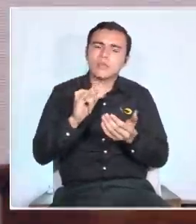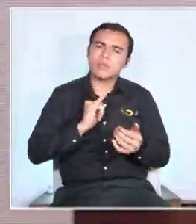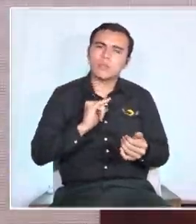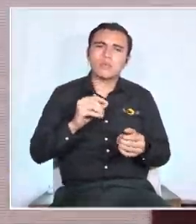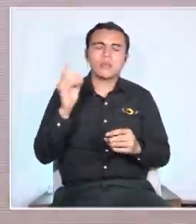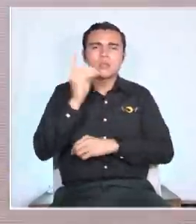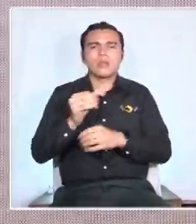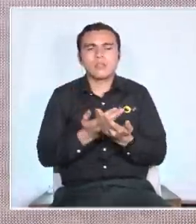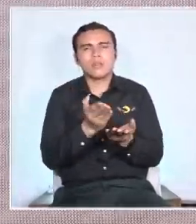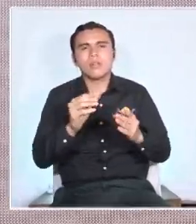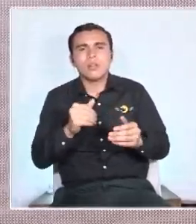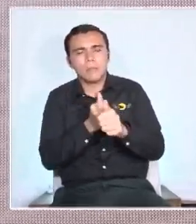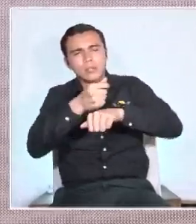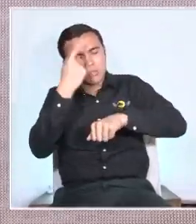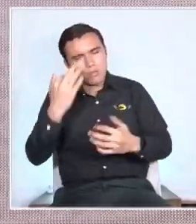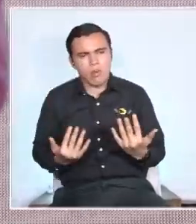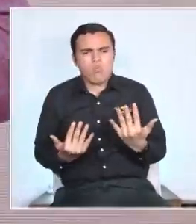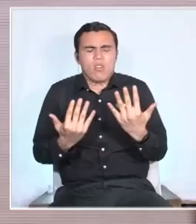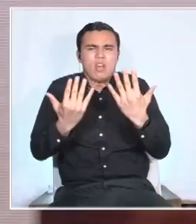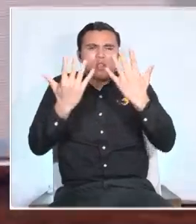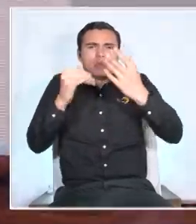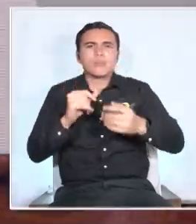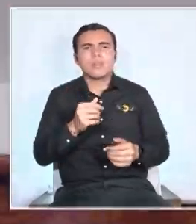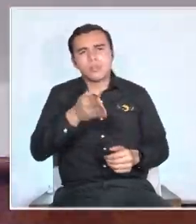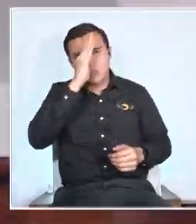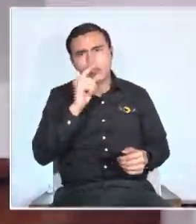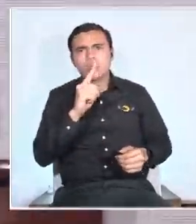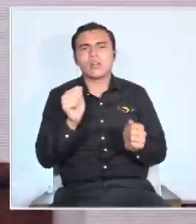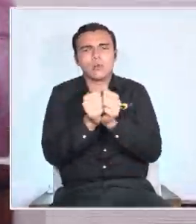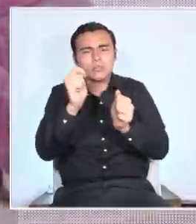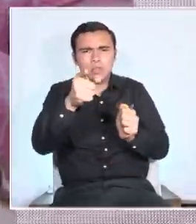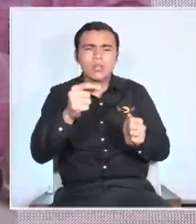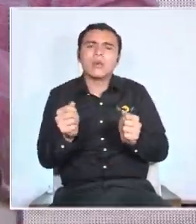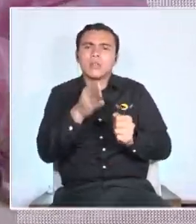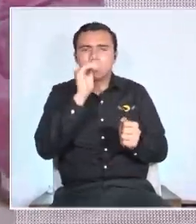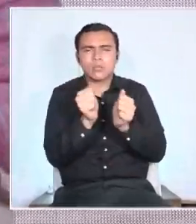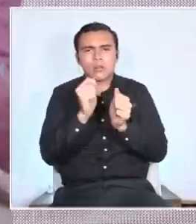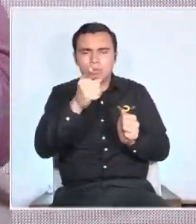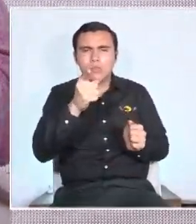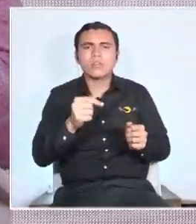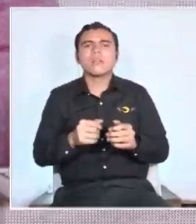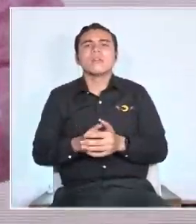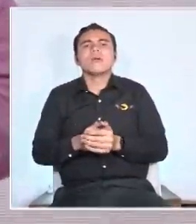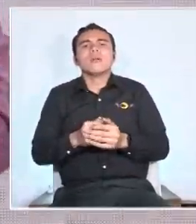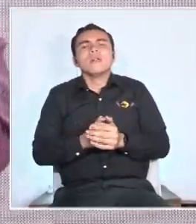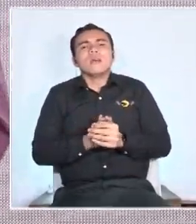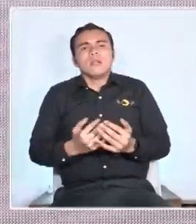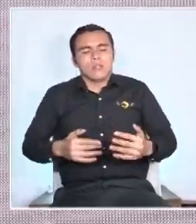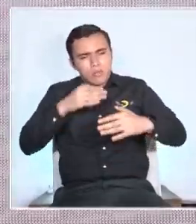hoy, aunque estés pasando por el horno de fuego, Dios está a tu lado, Dios está contigo en el horno de fuego.